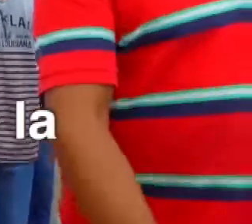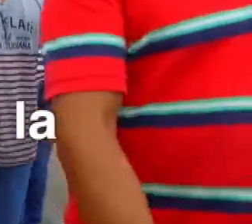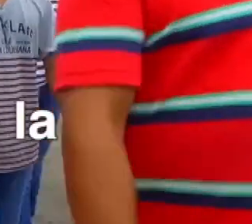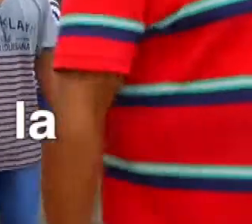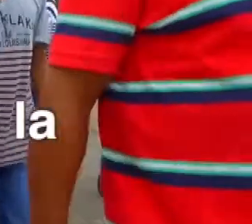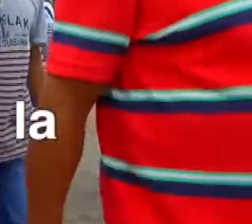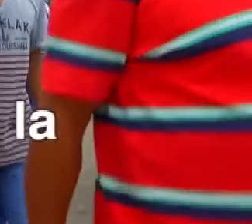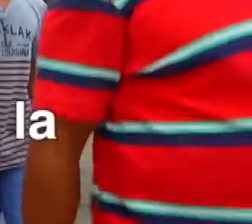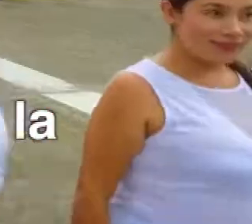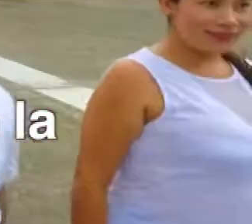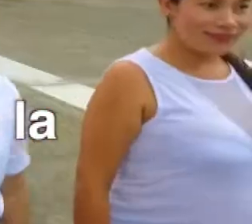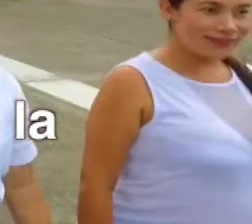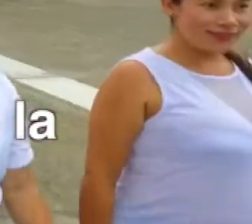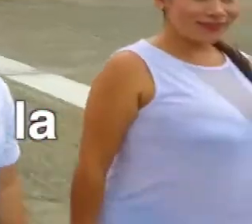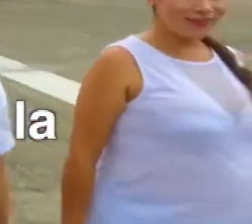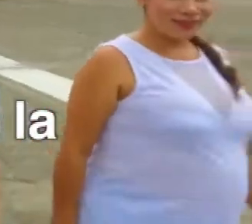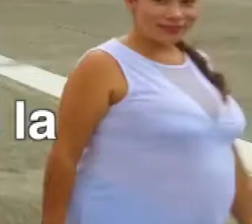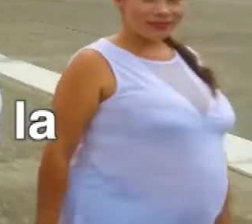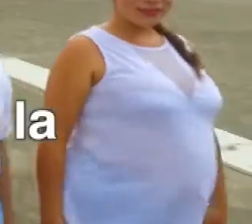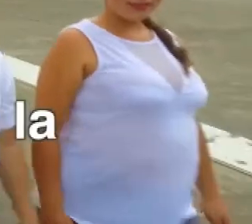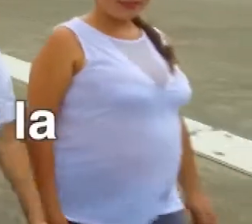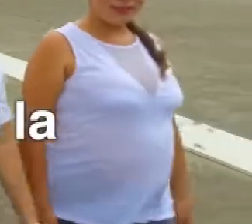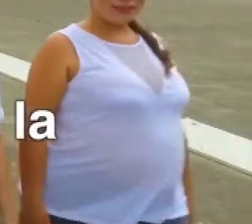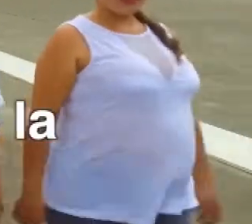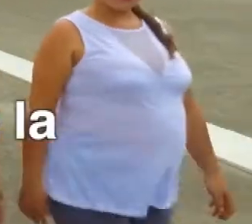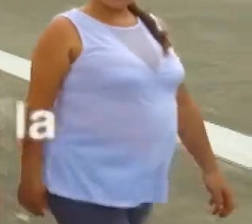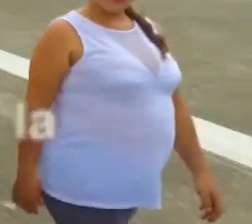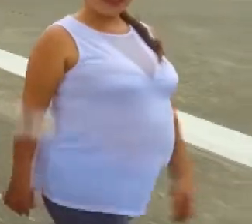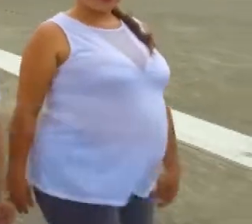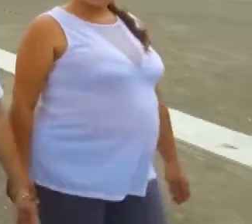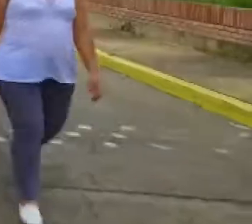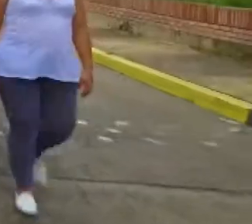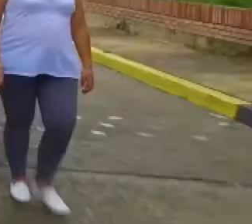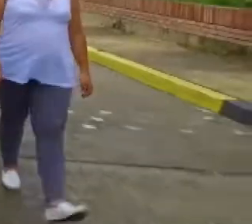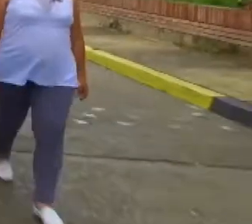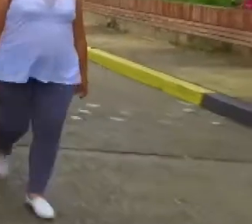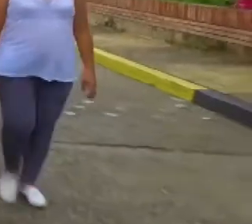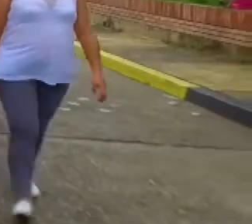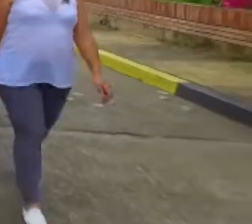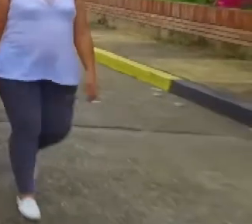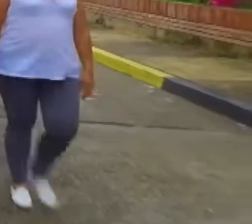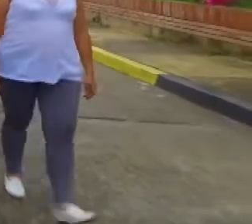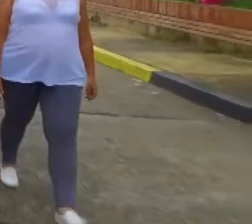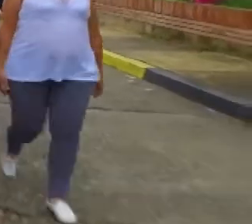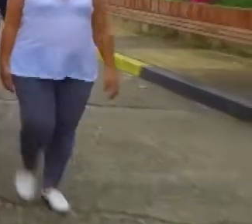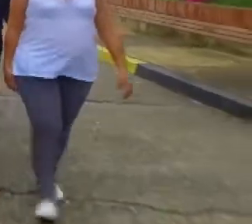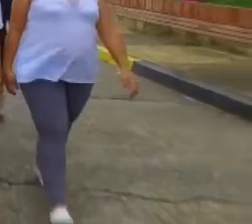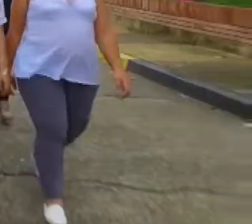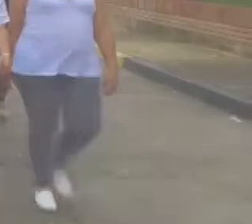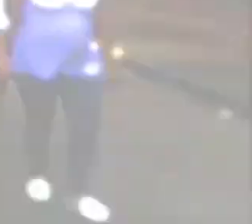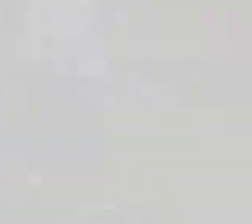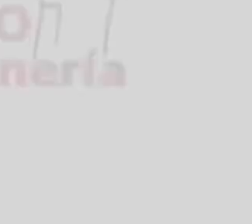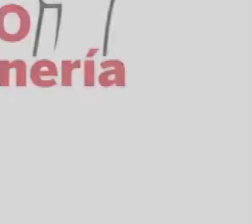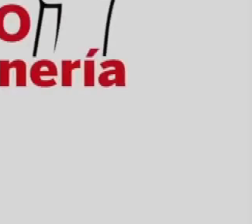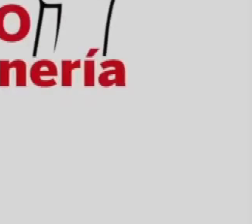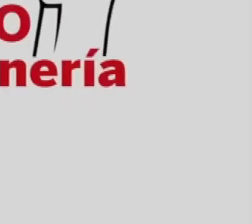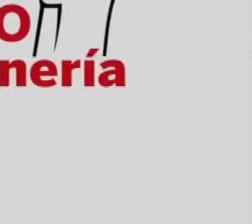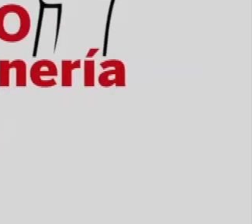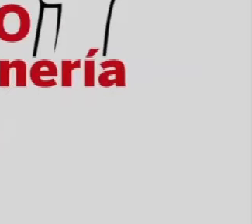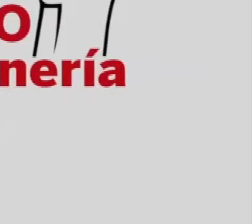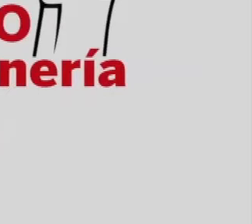Movilicémonos ese 17 de mayo. Por la no a la chatarrización de la refinería. ¡Sí a la modernización!